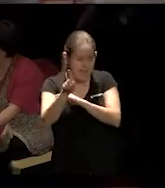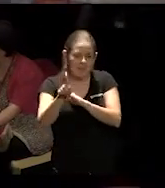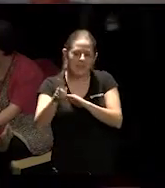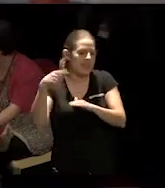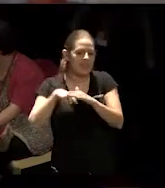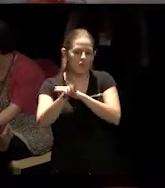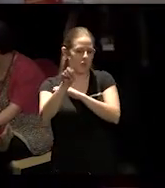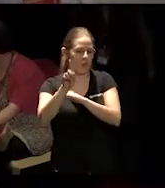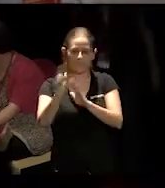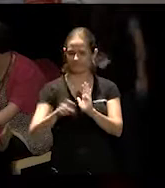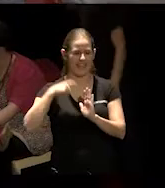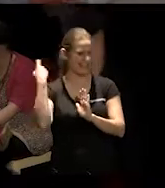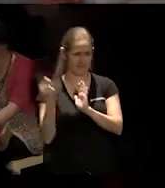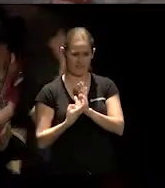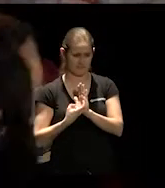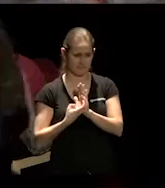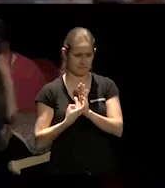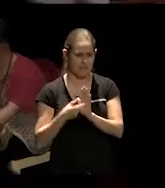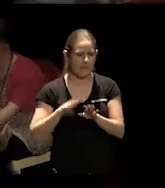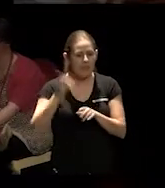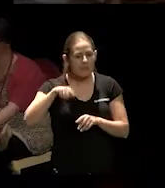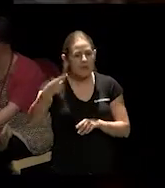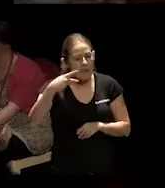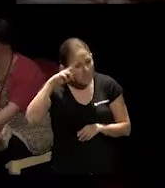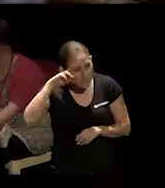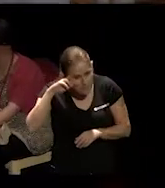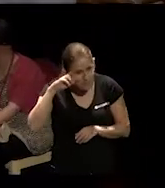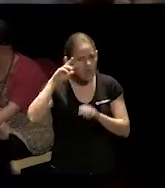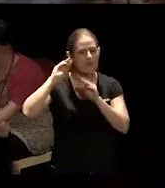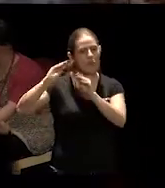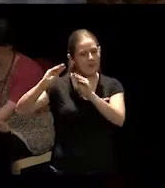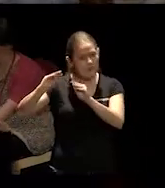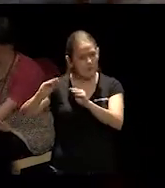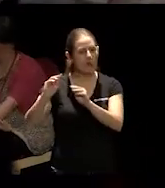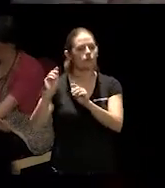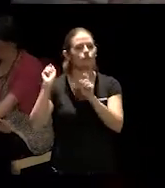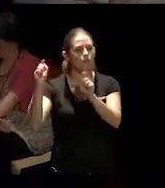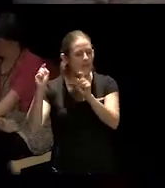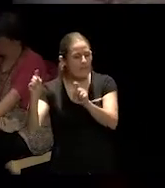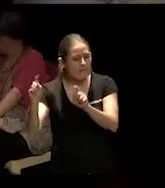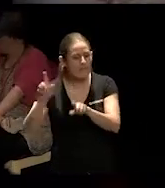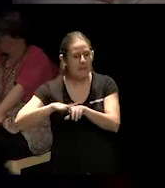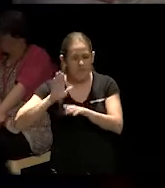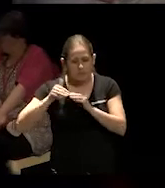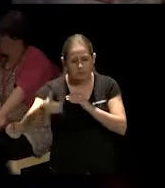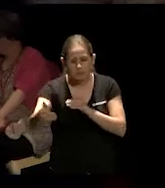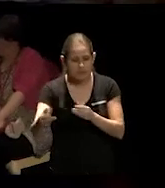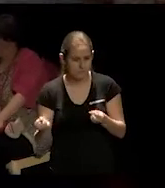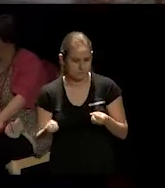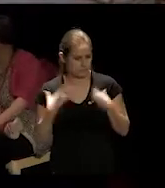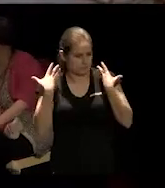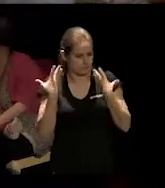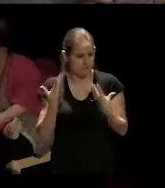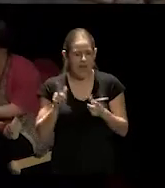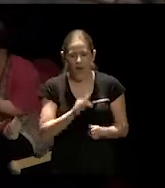viene después de una experiencia en la docencia e investigación de la expresión corporal de unos 50 años. Entonces, os